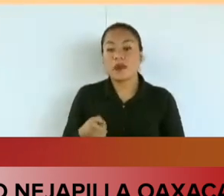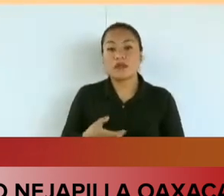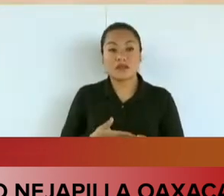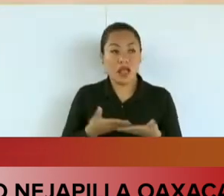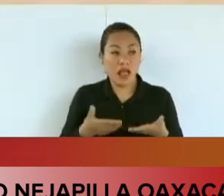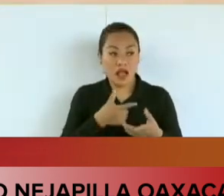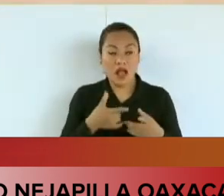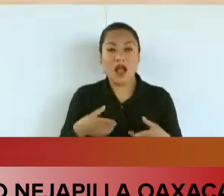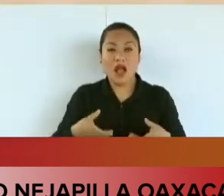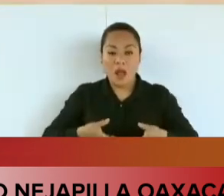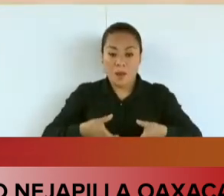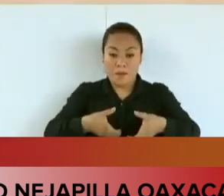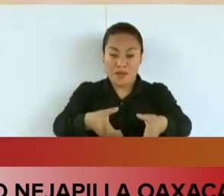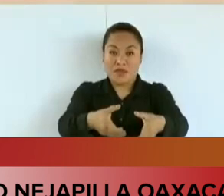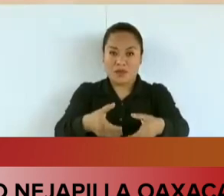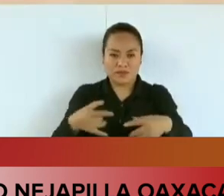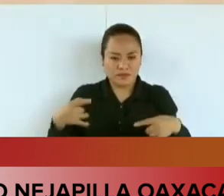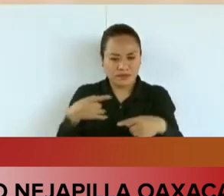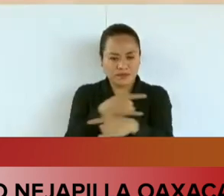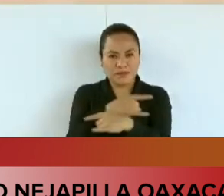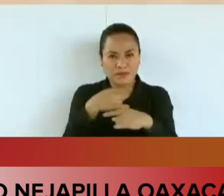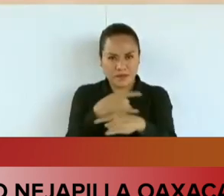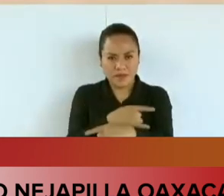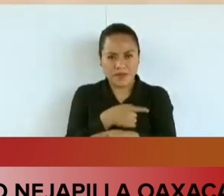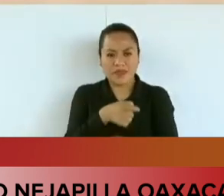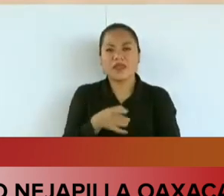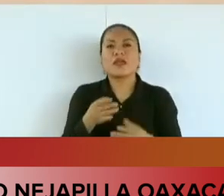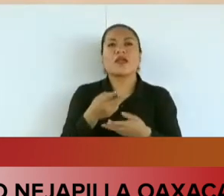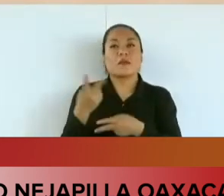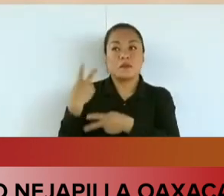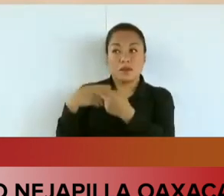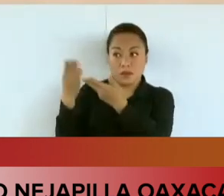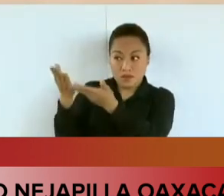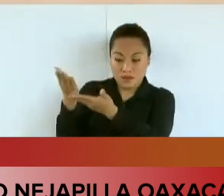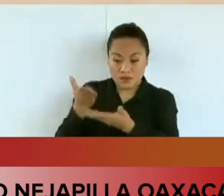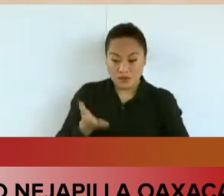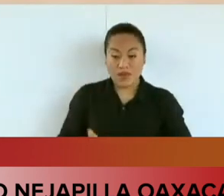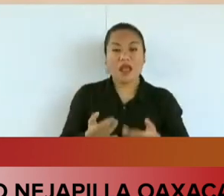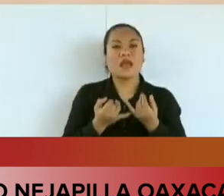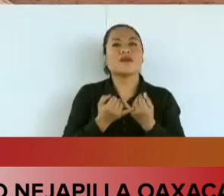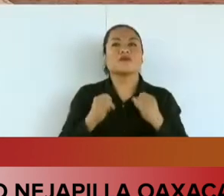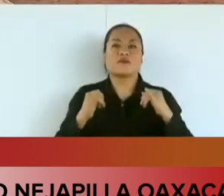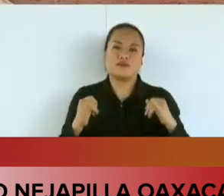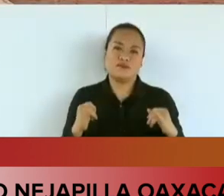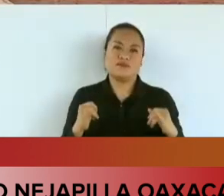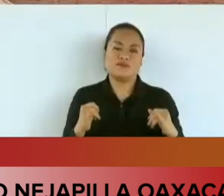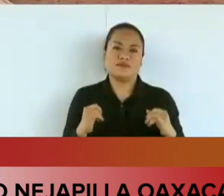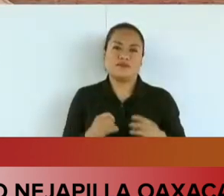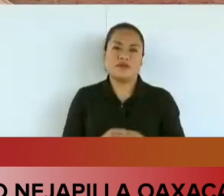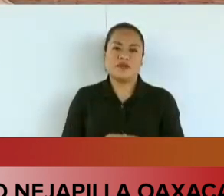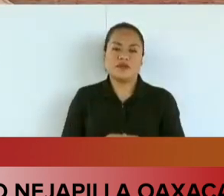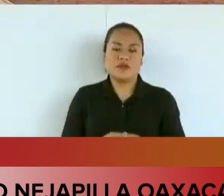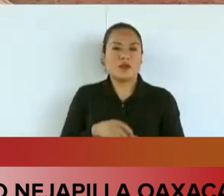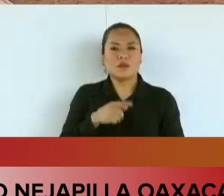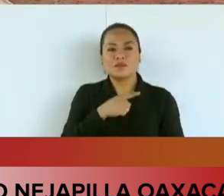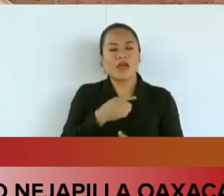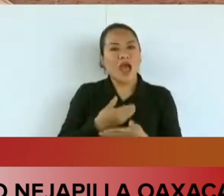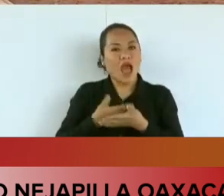camino que ahora viene a inaugurar. No lo podíamos siquiera